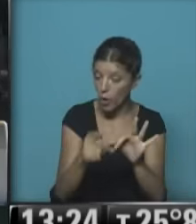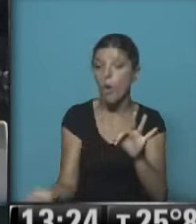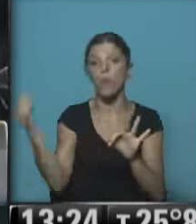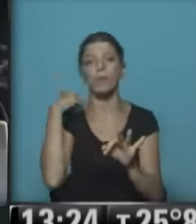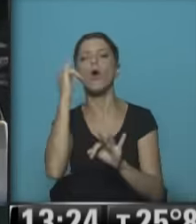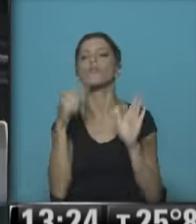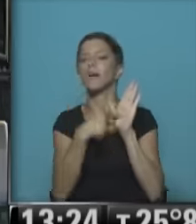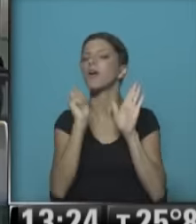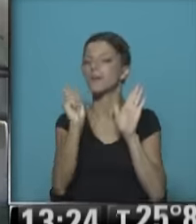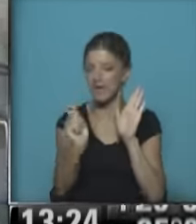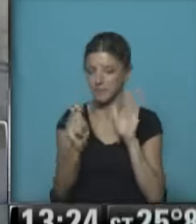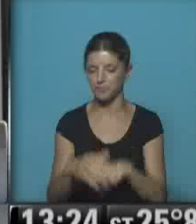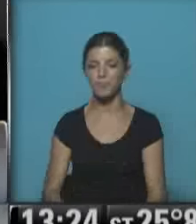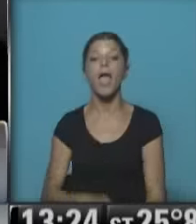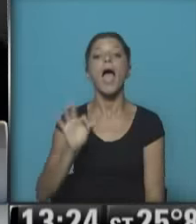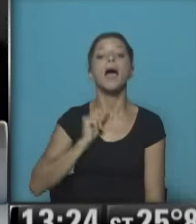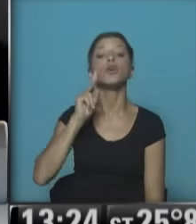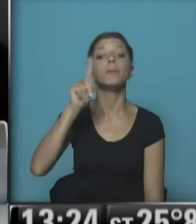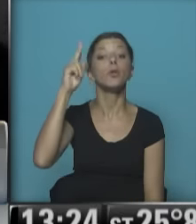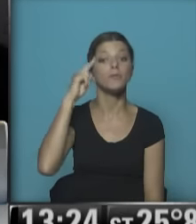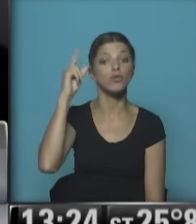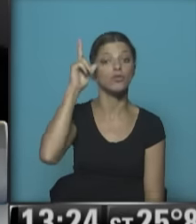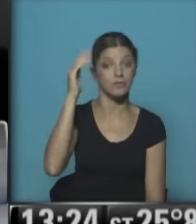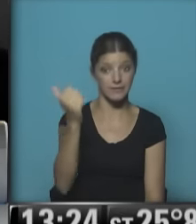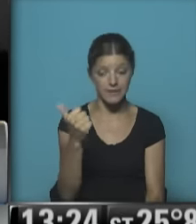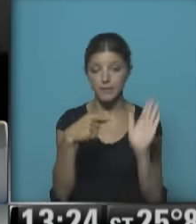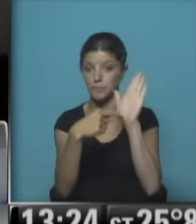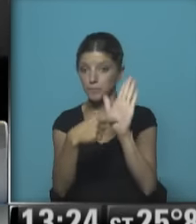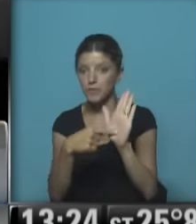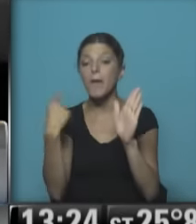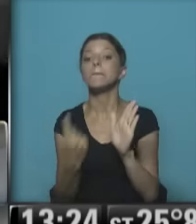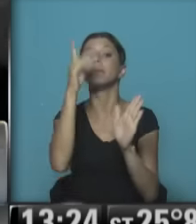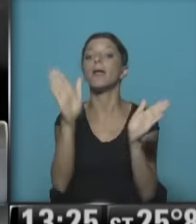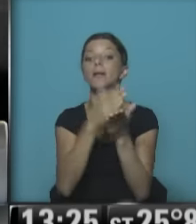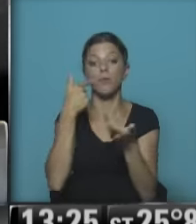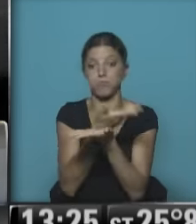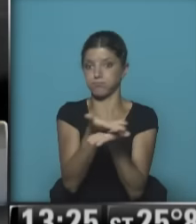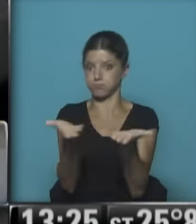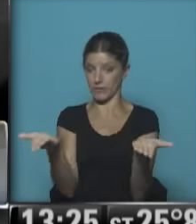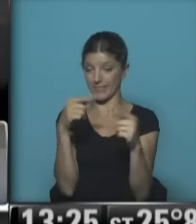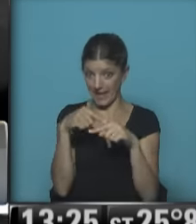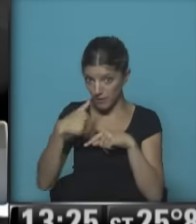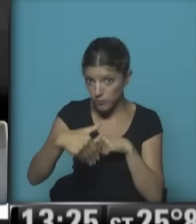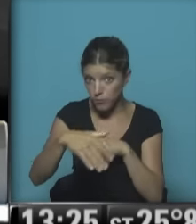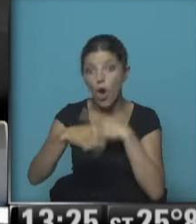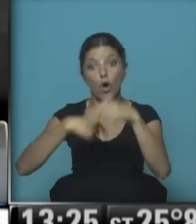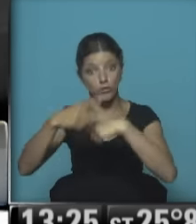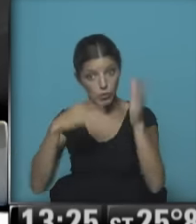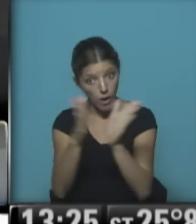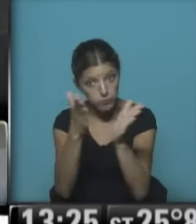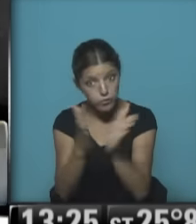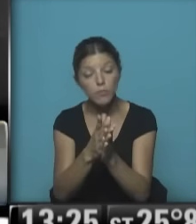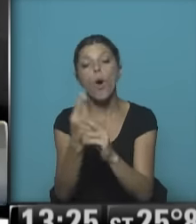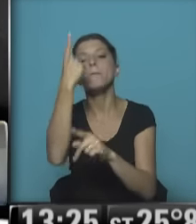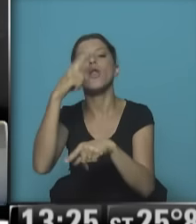develar de quién se trata. En 1986, nuestro personaje publicó su primer libro. Desde entonces sigue editando sus obras,